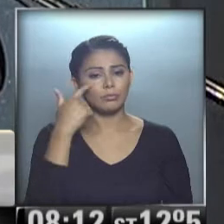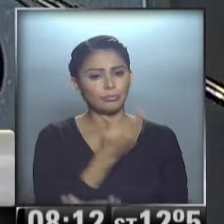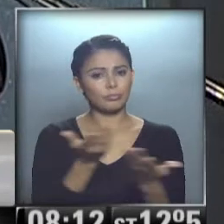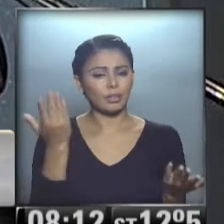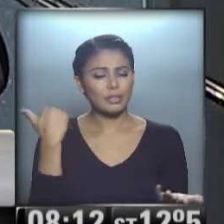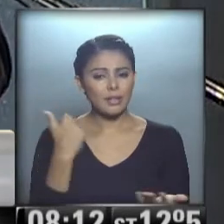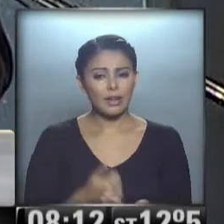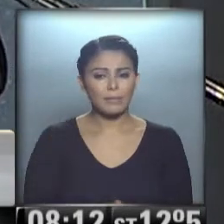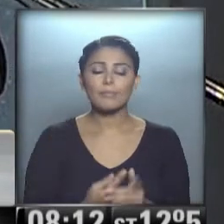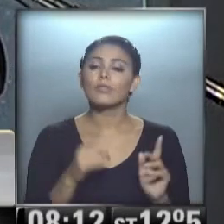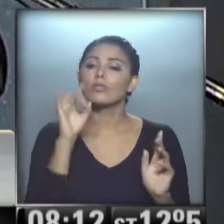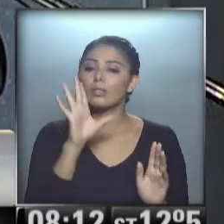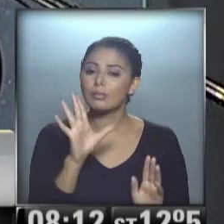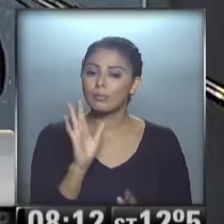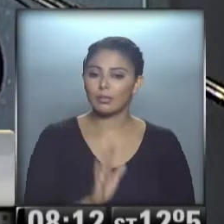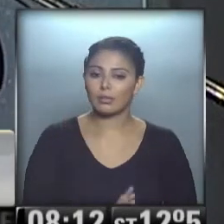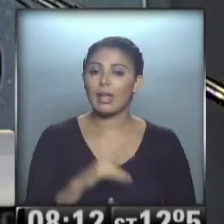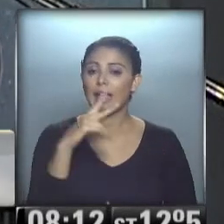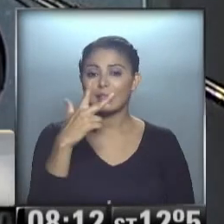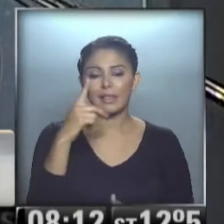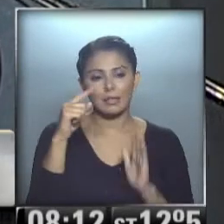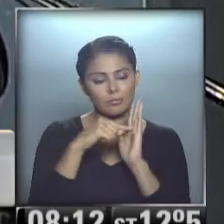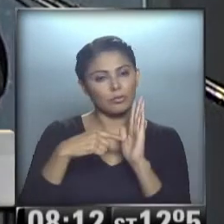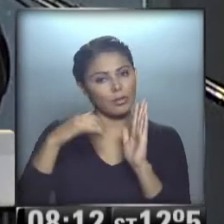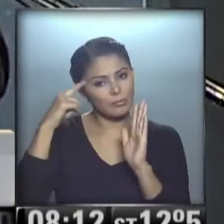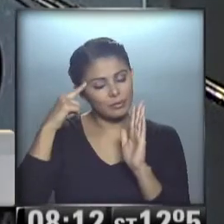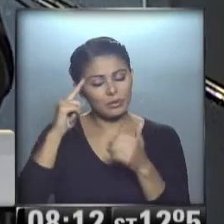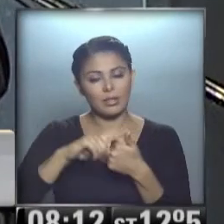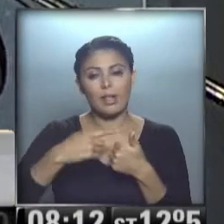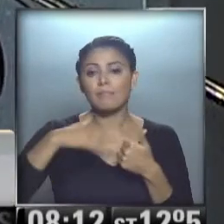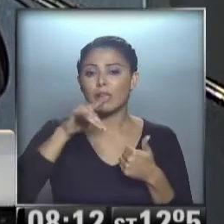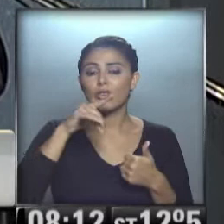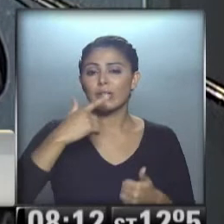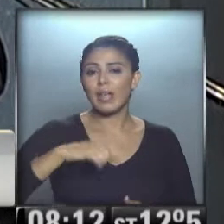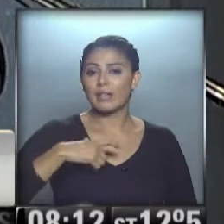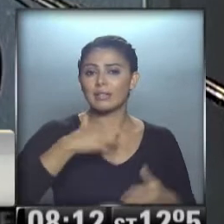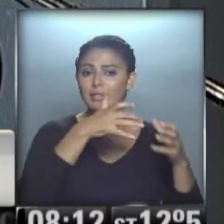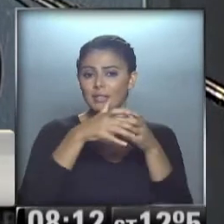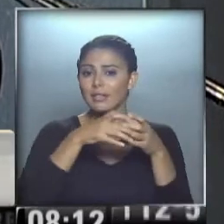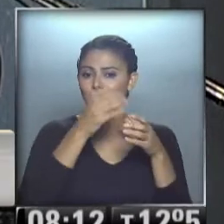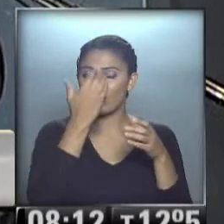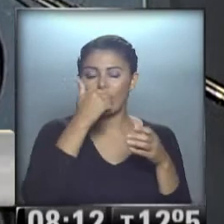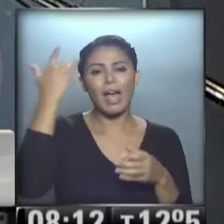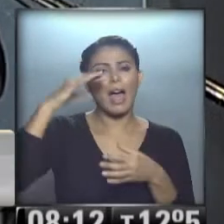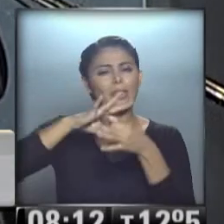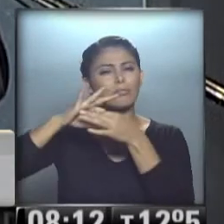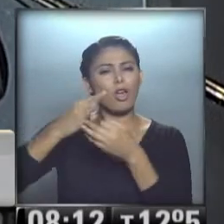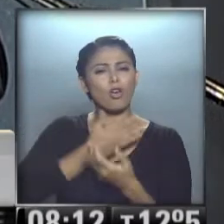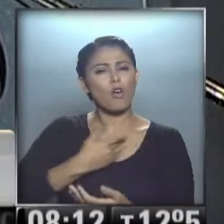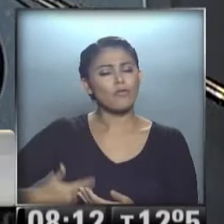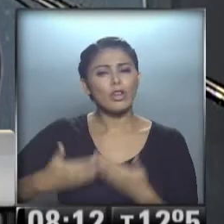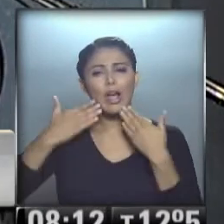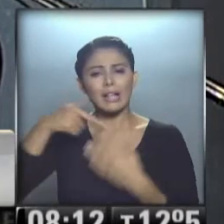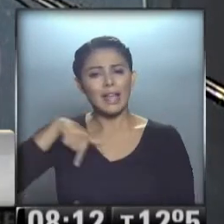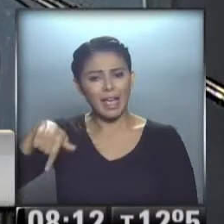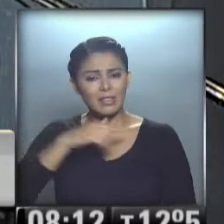día de ayer, pero tan solo merecen tres reflexiones. Muchos de estos dirigentes sindicales que fueron aliados al gobierno y que se beneficiaron con este